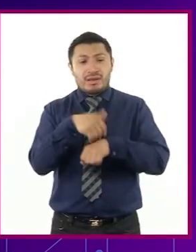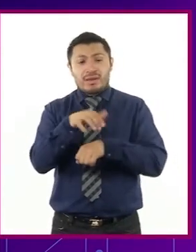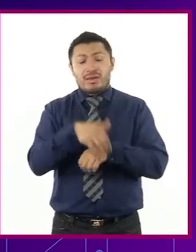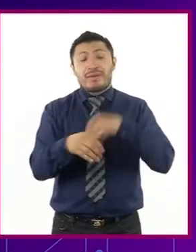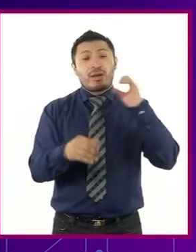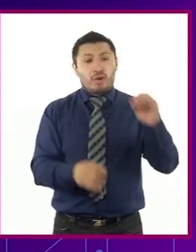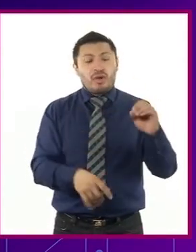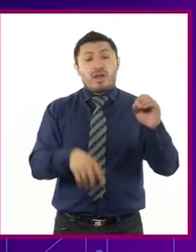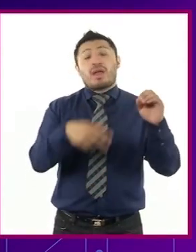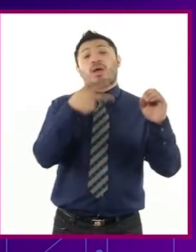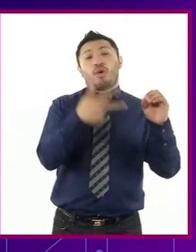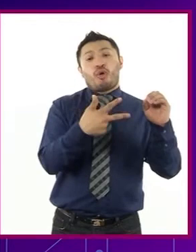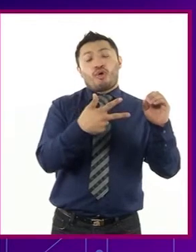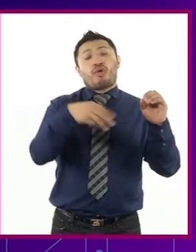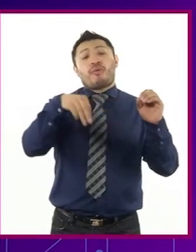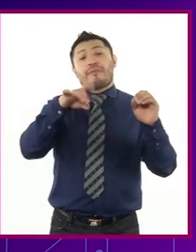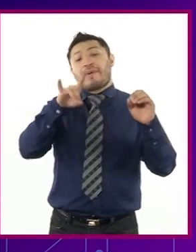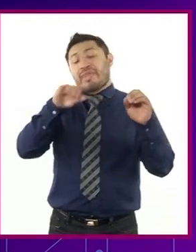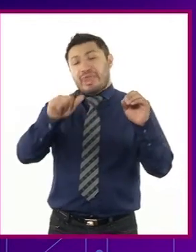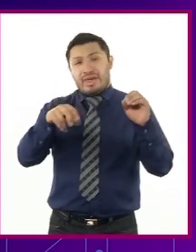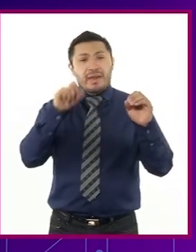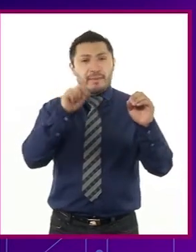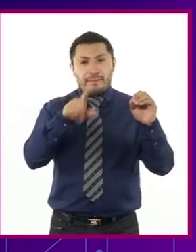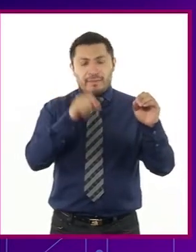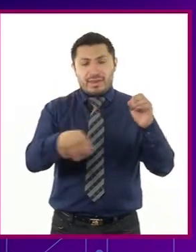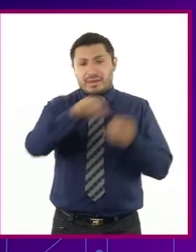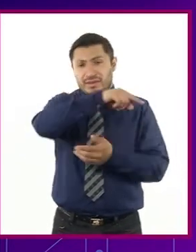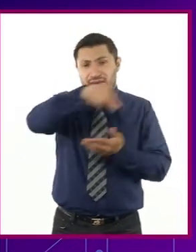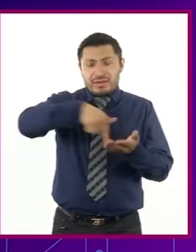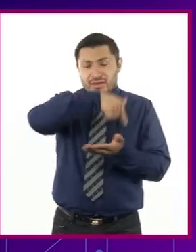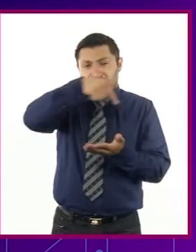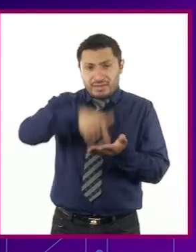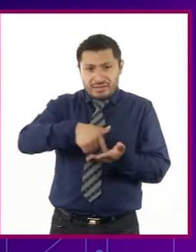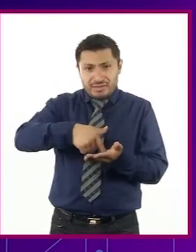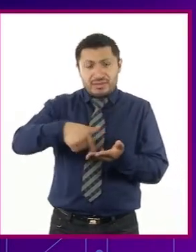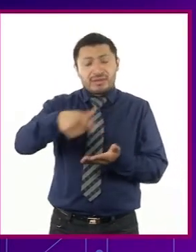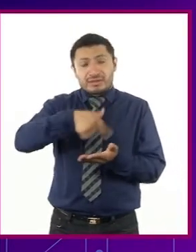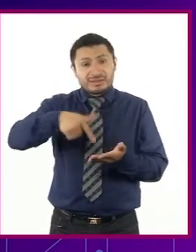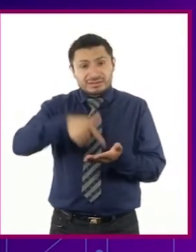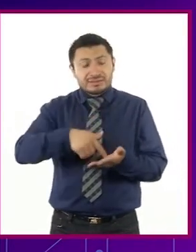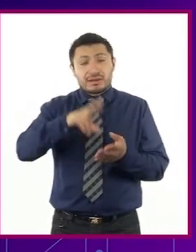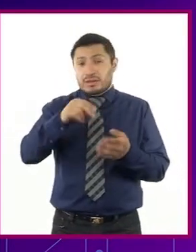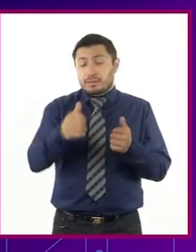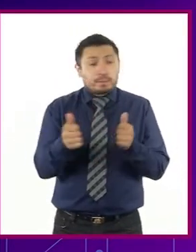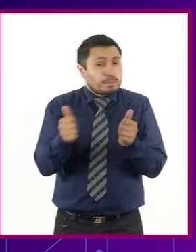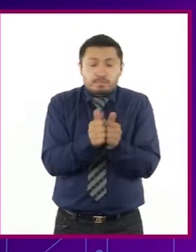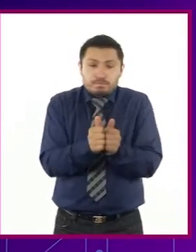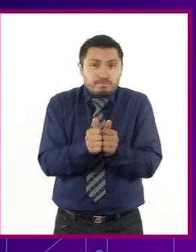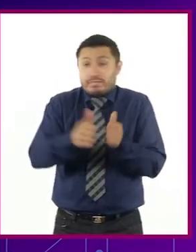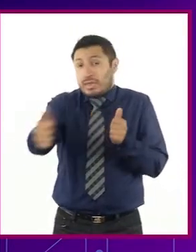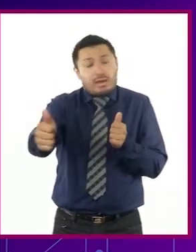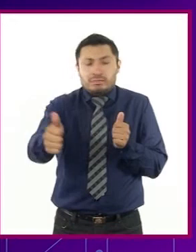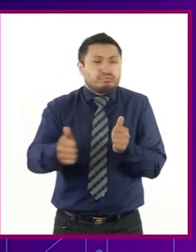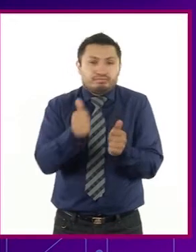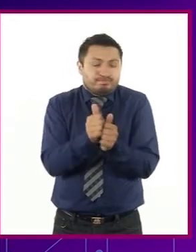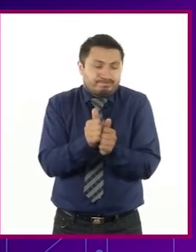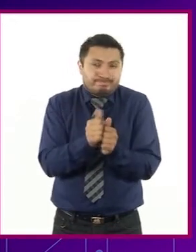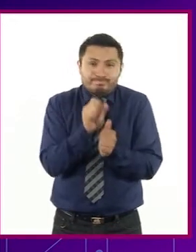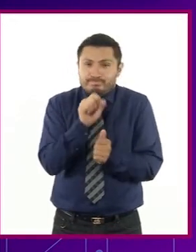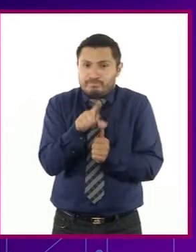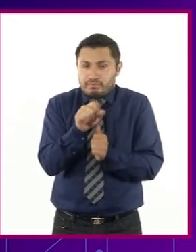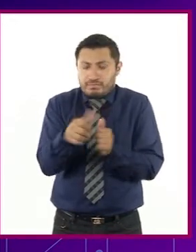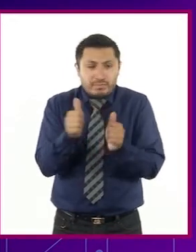que el 8 y la media están en la misma posición, por lo que no hay una distancia entre ellos. ¿Son suficientes